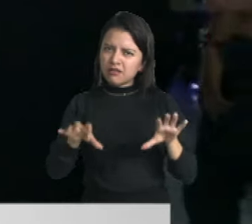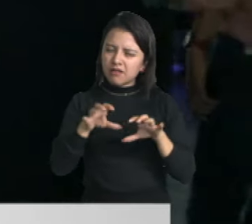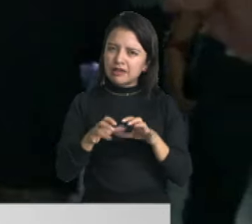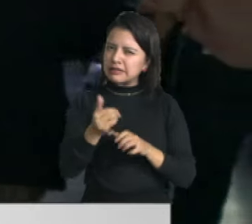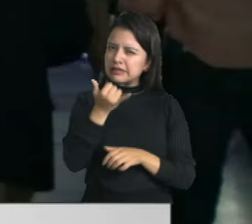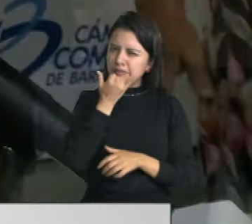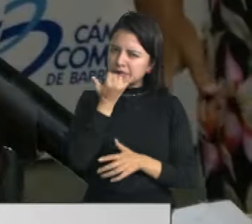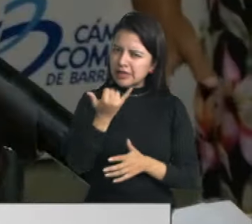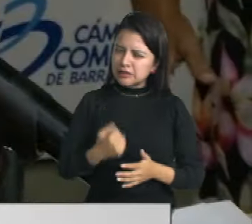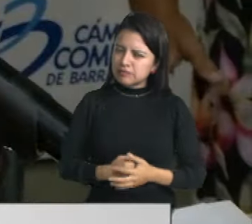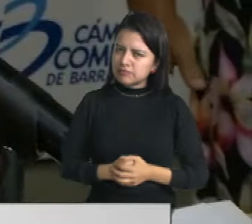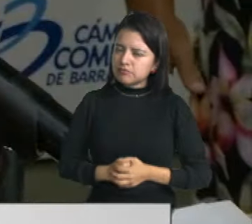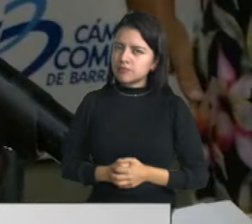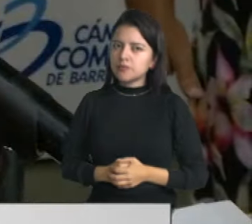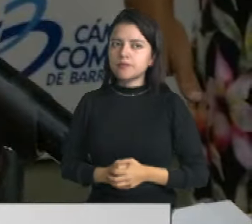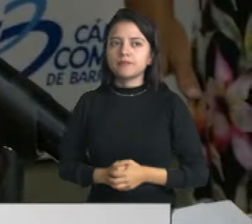deportivos.